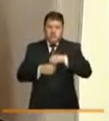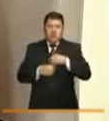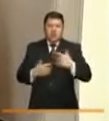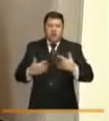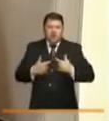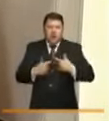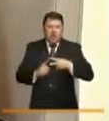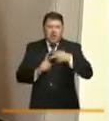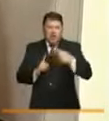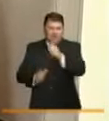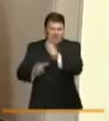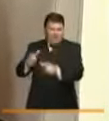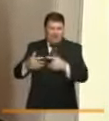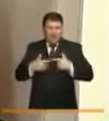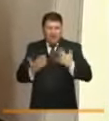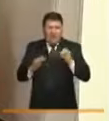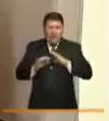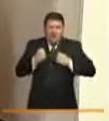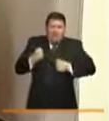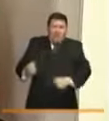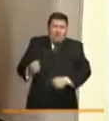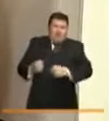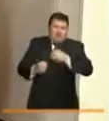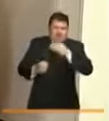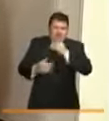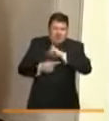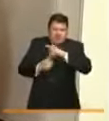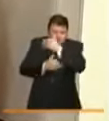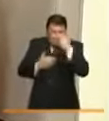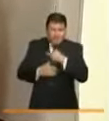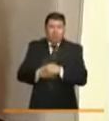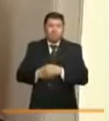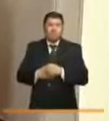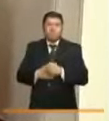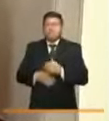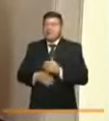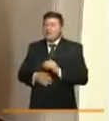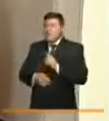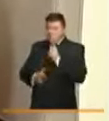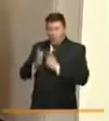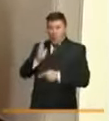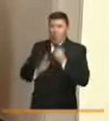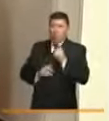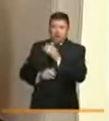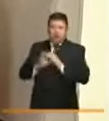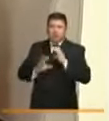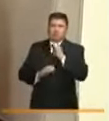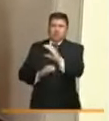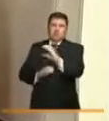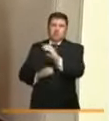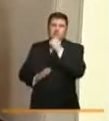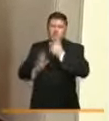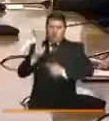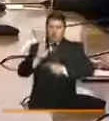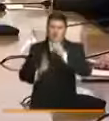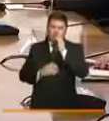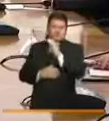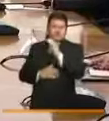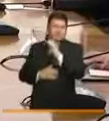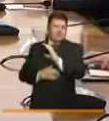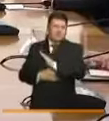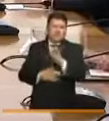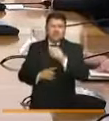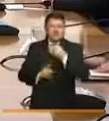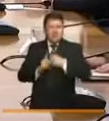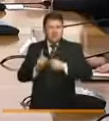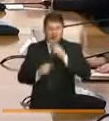de víctimas o para las víctimas de Colombia. Y es que vamos a anticipar las indemnizaciones administrativas del